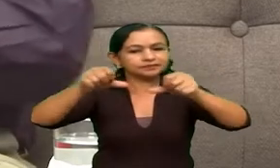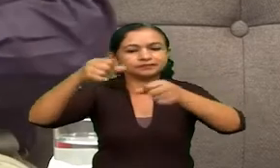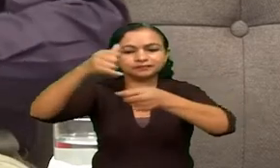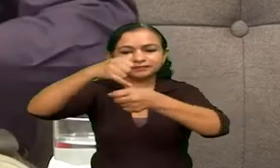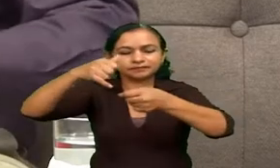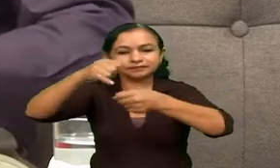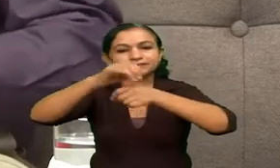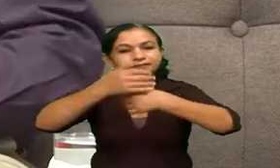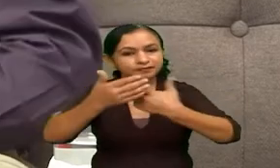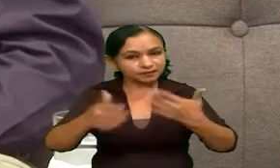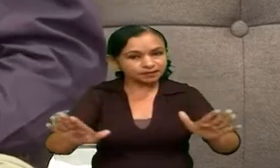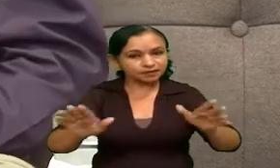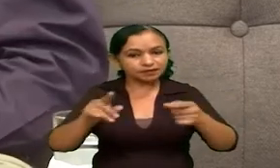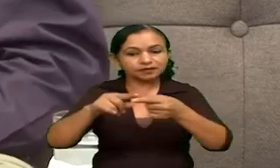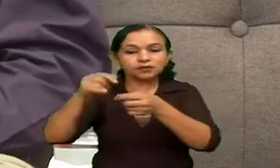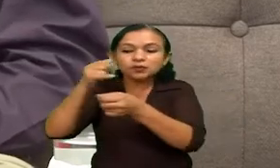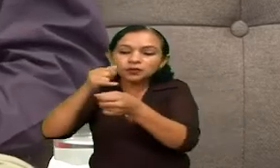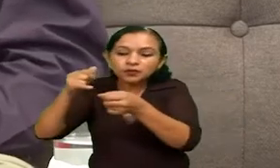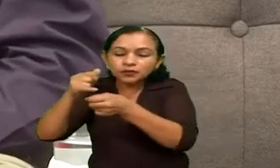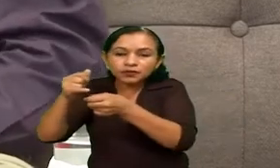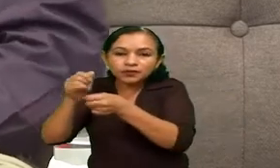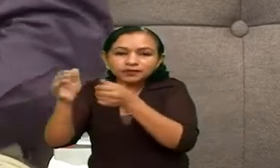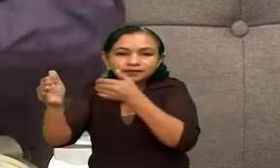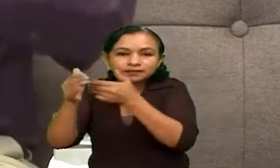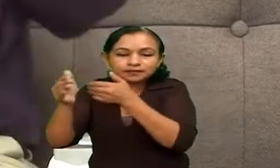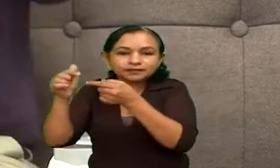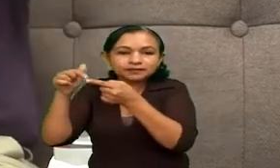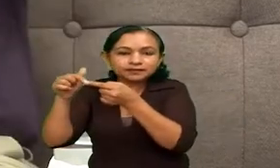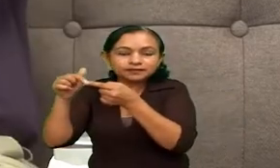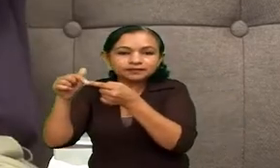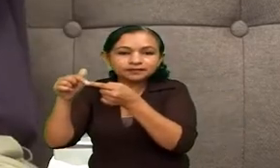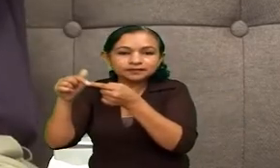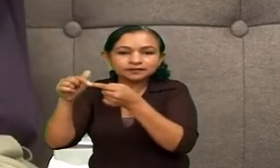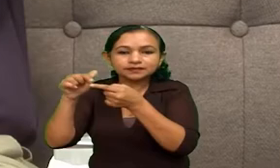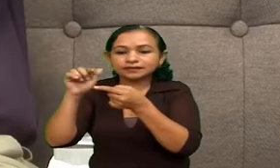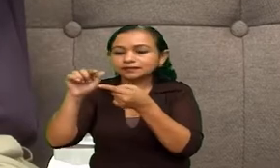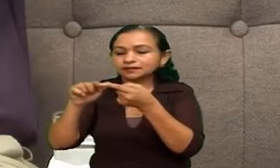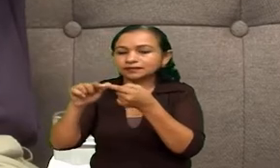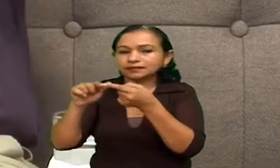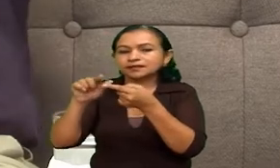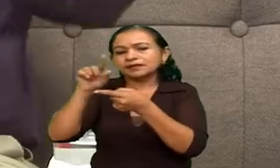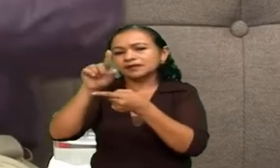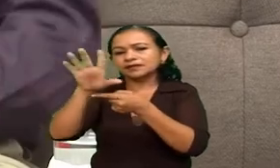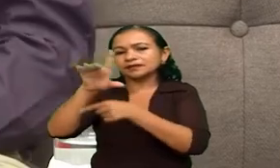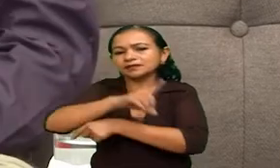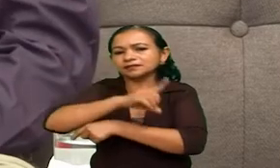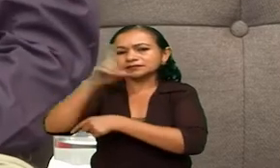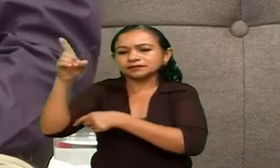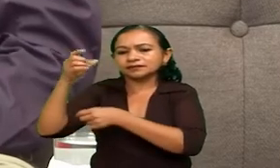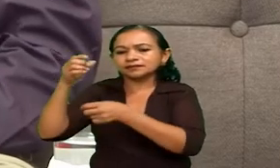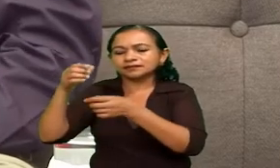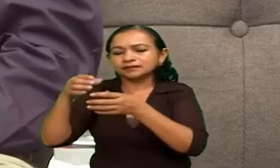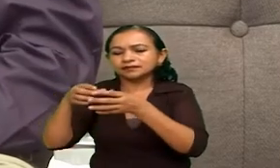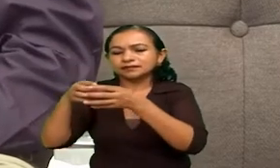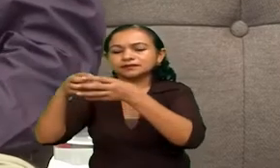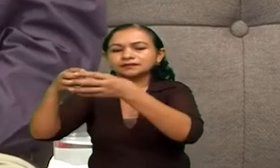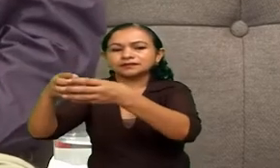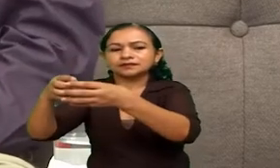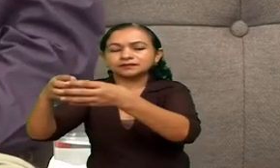Island. Estamos en Little Corona Island. Ok. Hace como 15 días se estaba trasladando todo